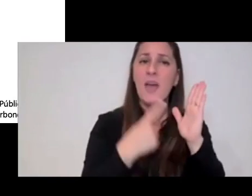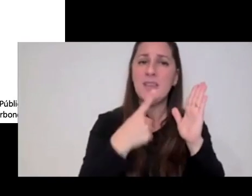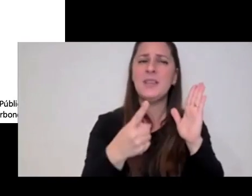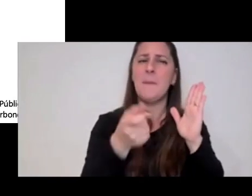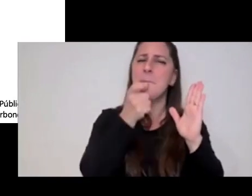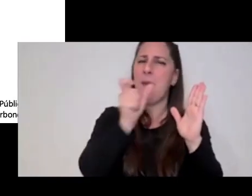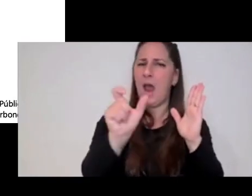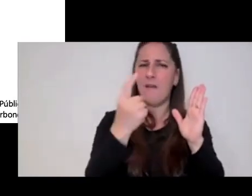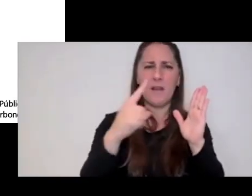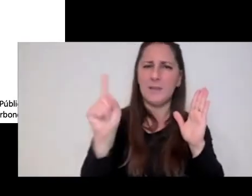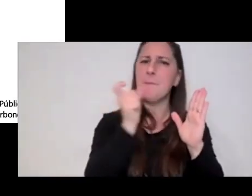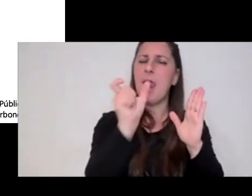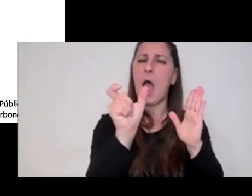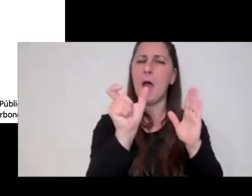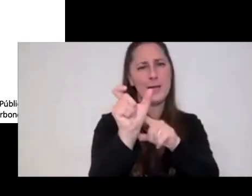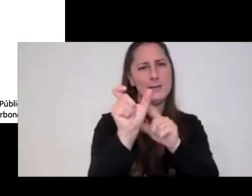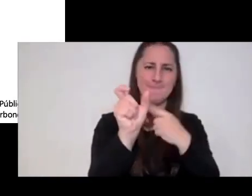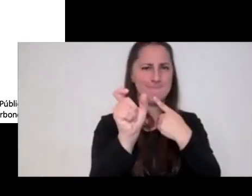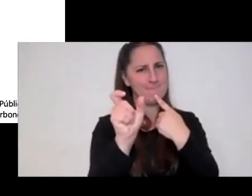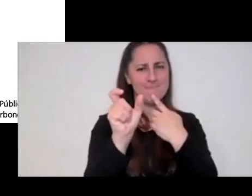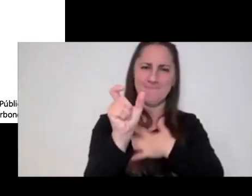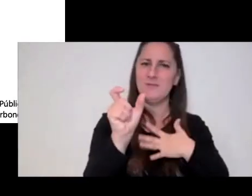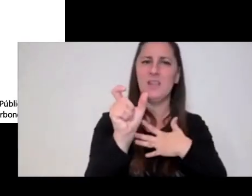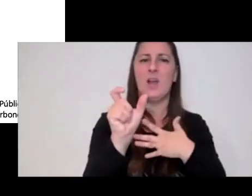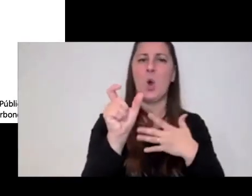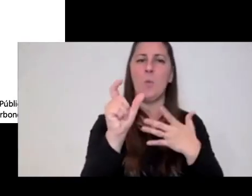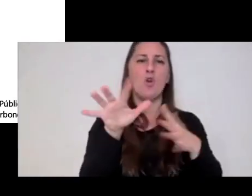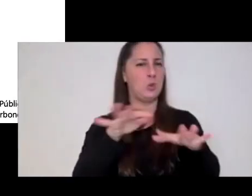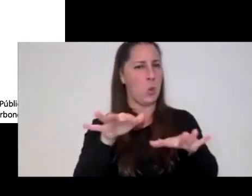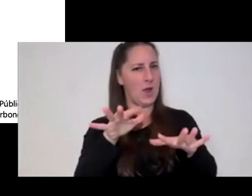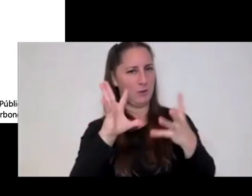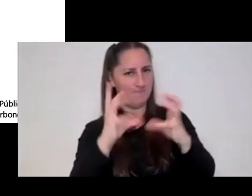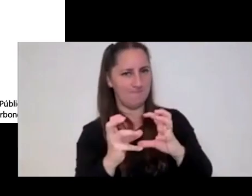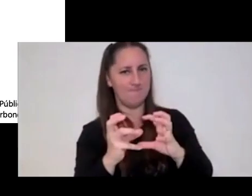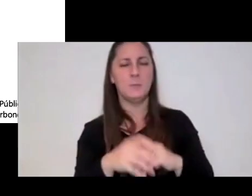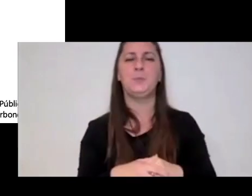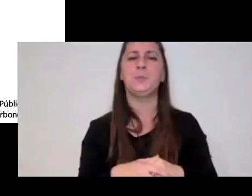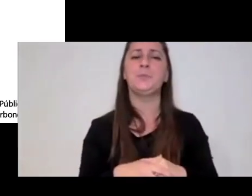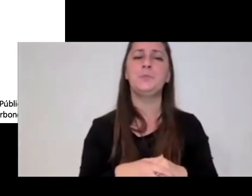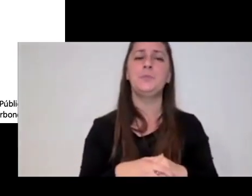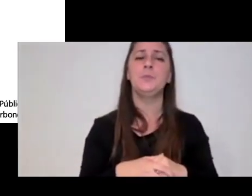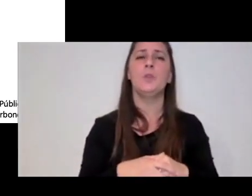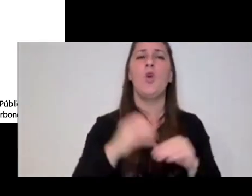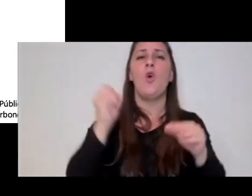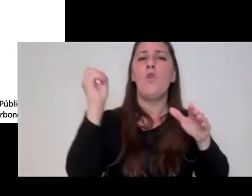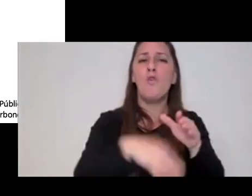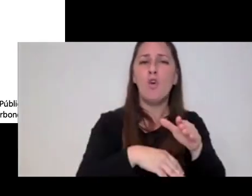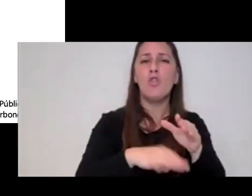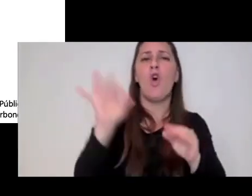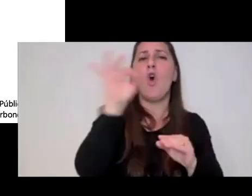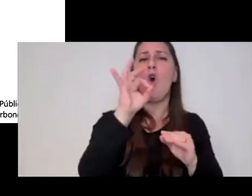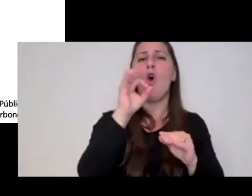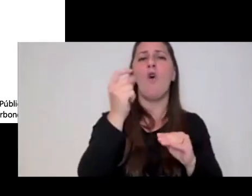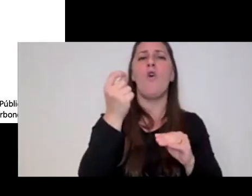puede generar crisis. De hecho, la crisis hoy está planteada en la doctrina. Y me dice fondos oportunamente